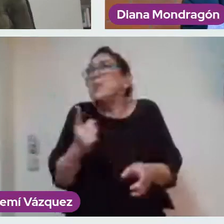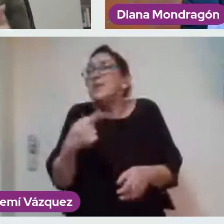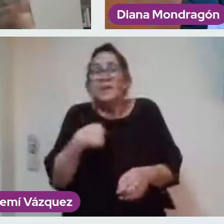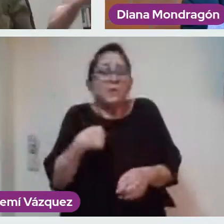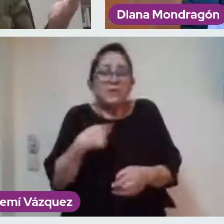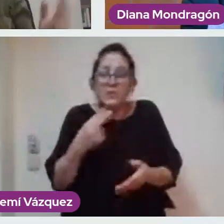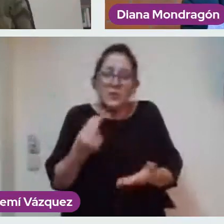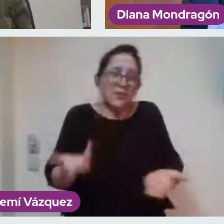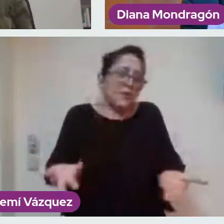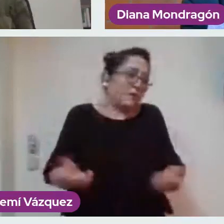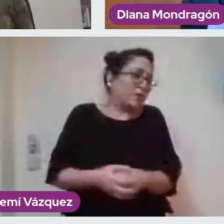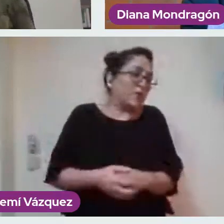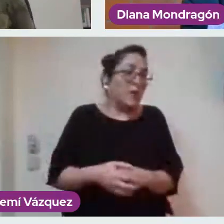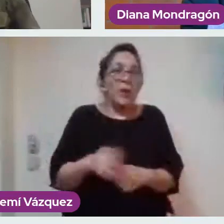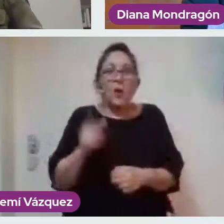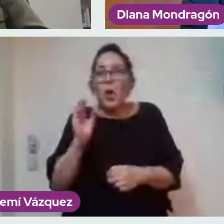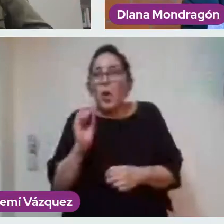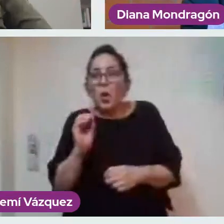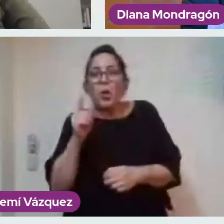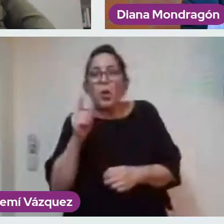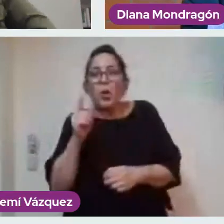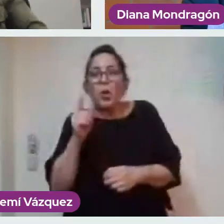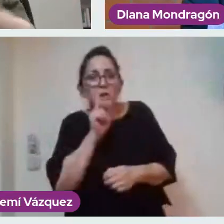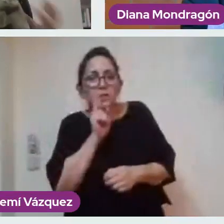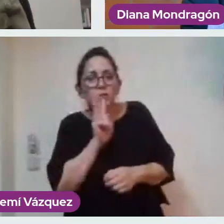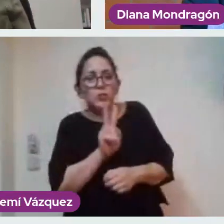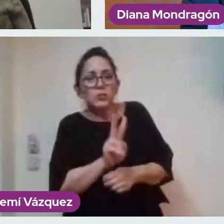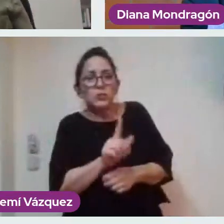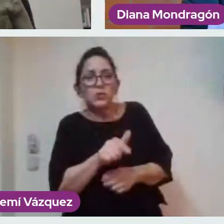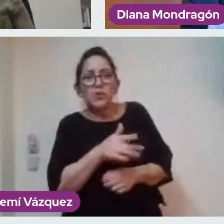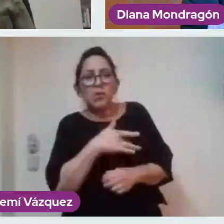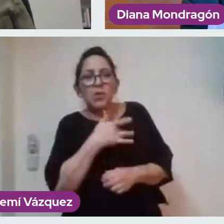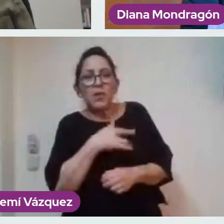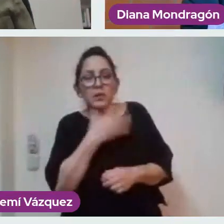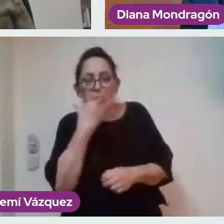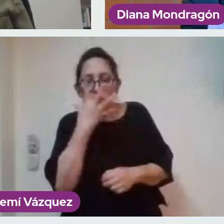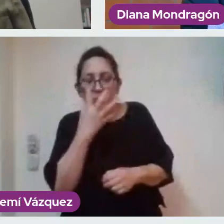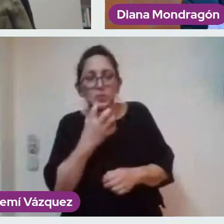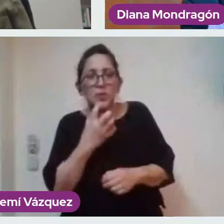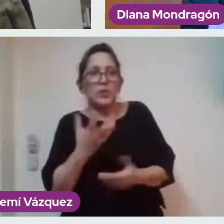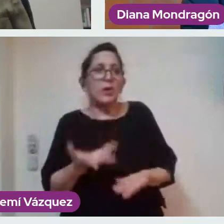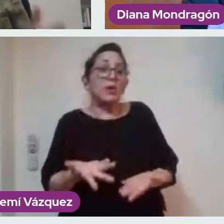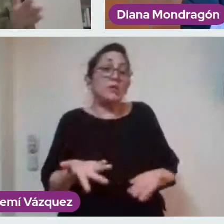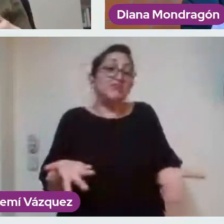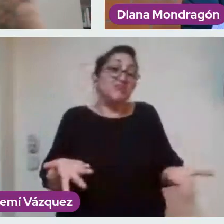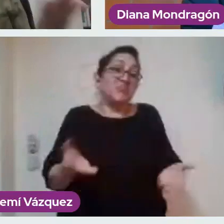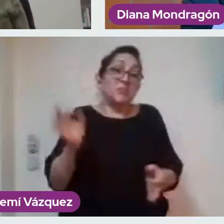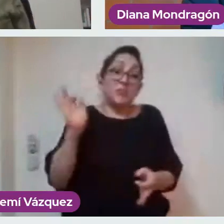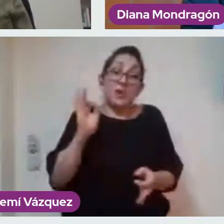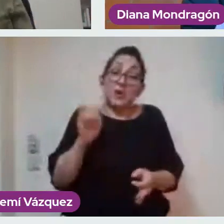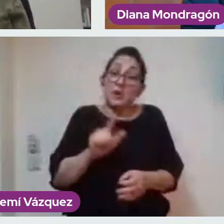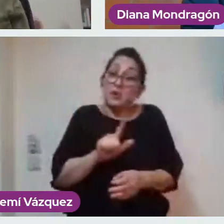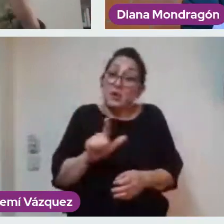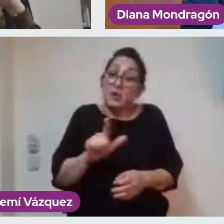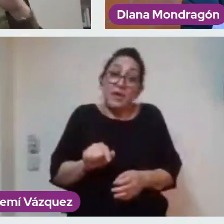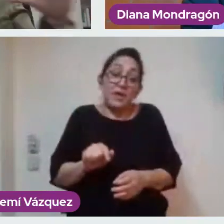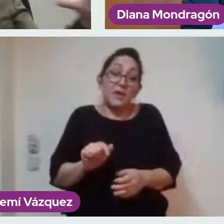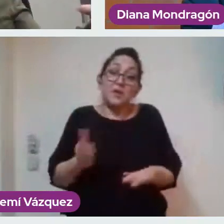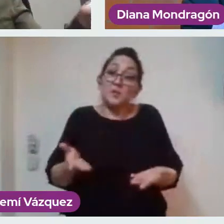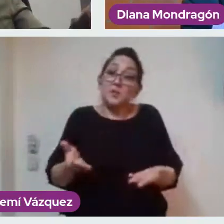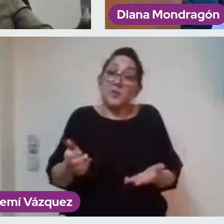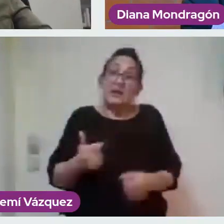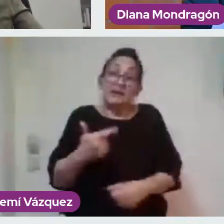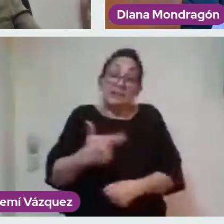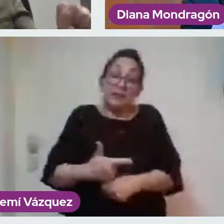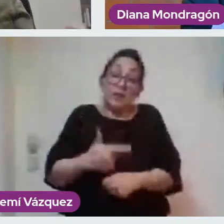súper triste, o bueno, ya, ¿no? Hay cosas ya hasta pues, fatales, pues, ¿no? Pero es decir, bueno, es que ¿por qué en su momento nos atendió? Si nos